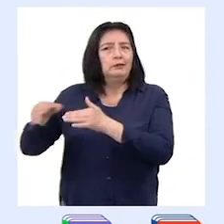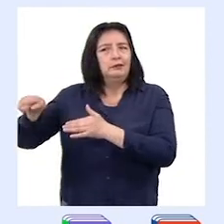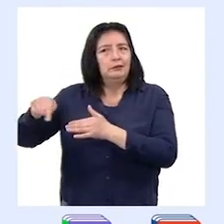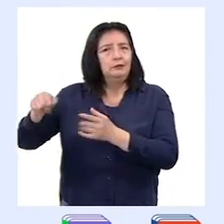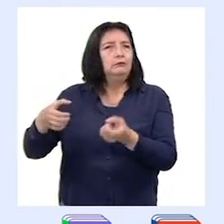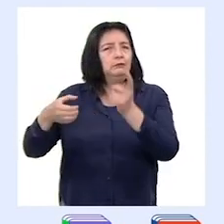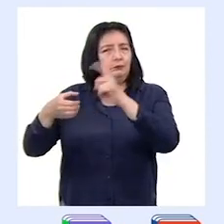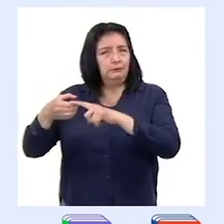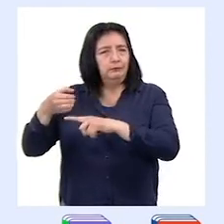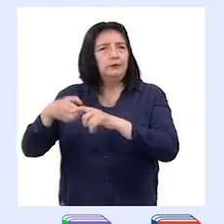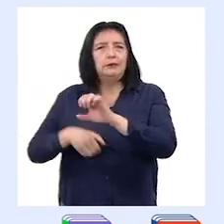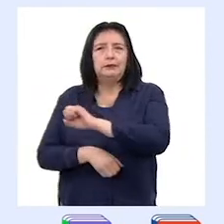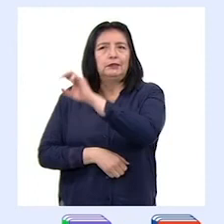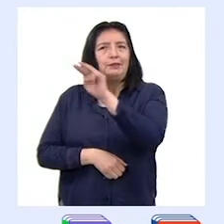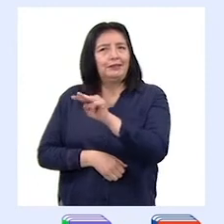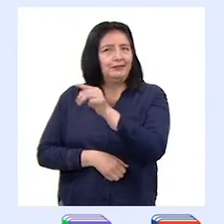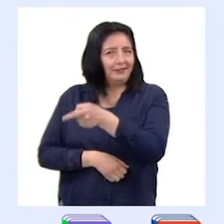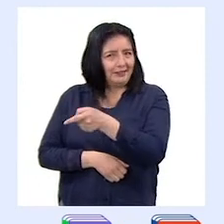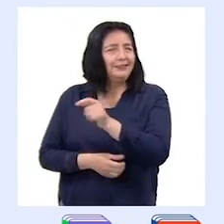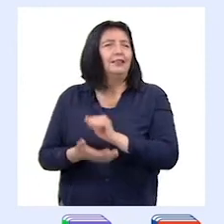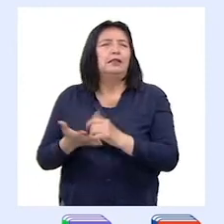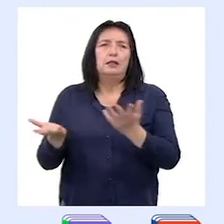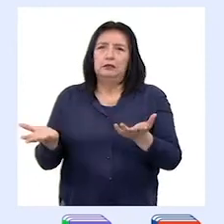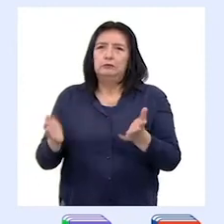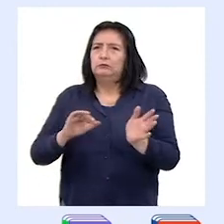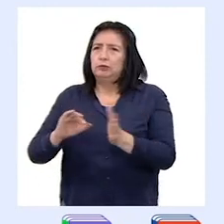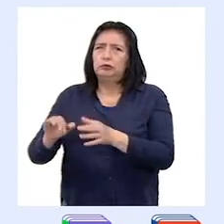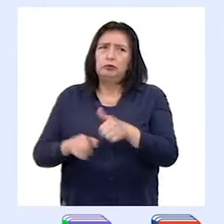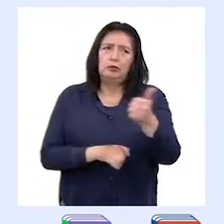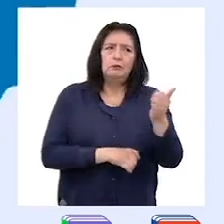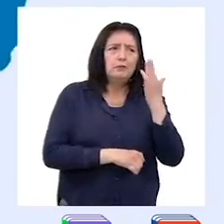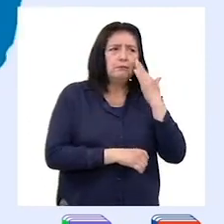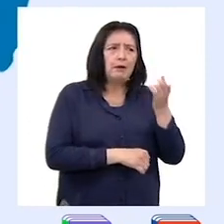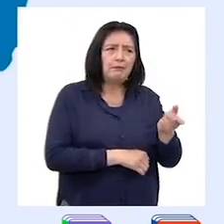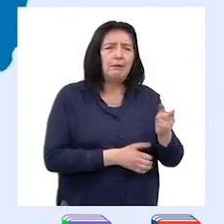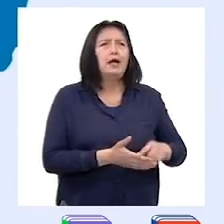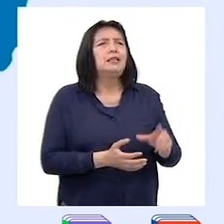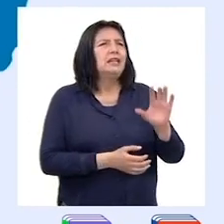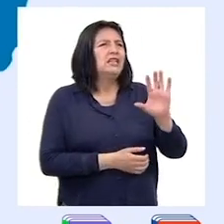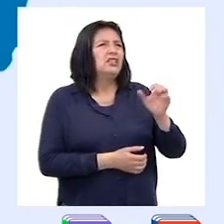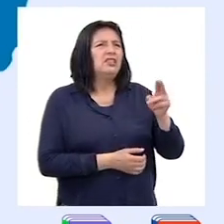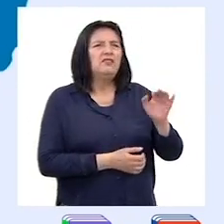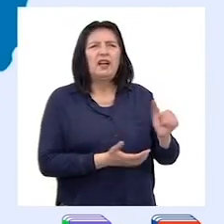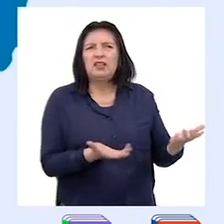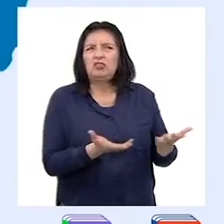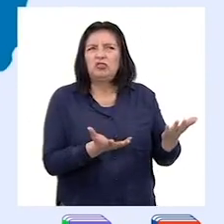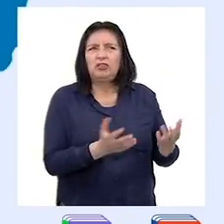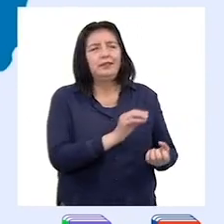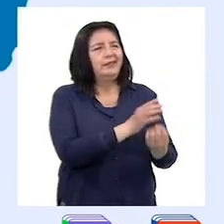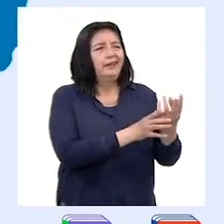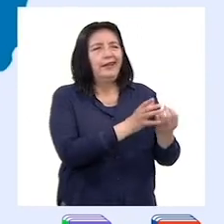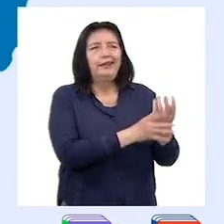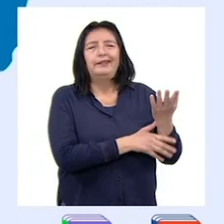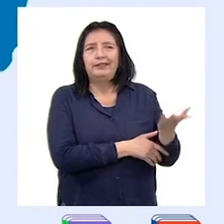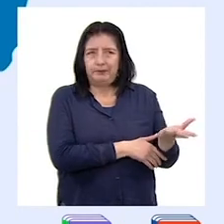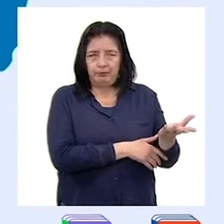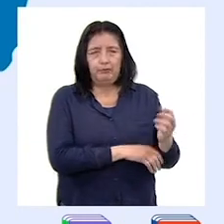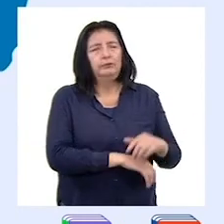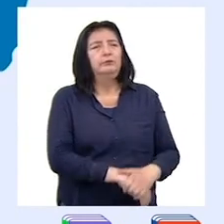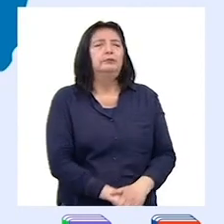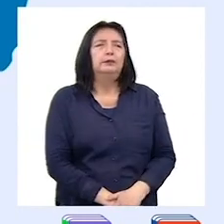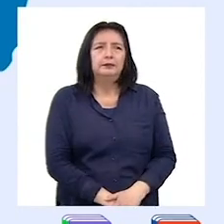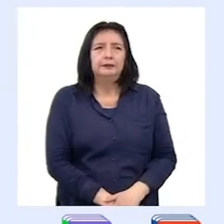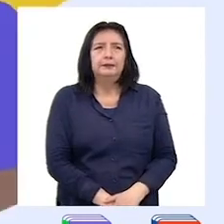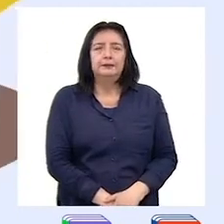que pertenece al departamento de San Martín. Por otro lado, mi mamá es de Chivay, una ciudad que está ubicada en el departamento